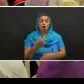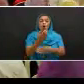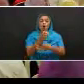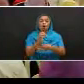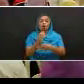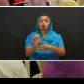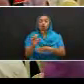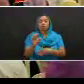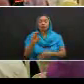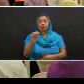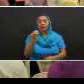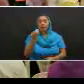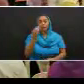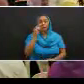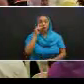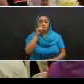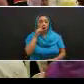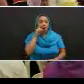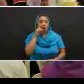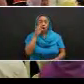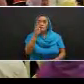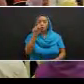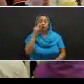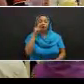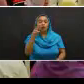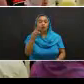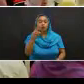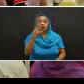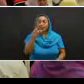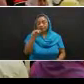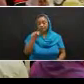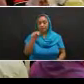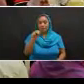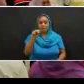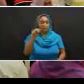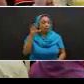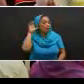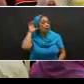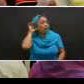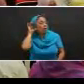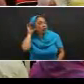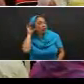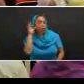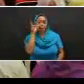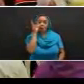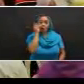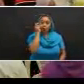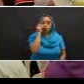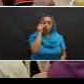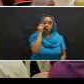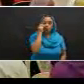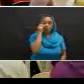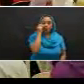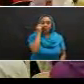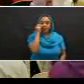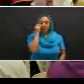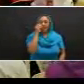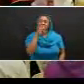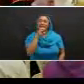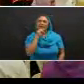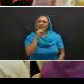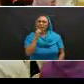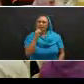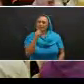Cosas que ojo no vio. Eso lo de los 10 años de casado. Mi oído oyó. Es